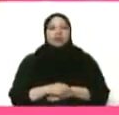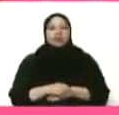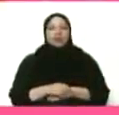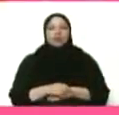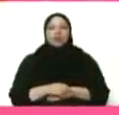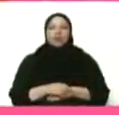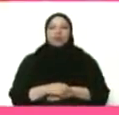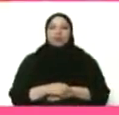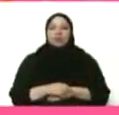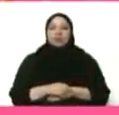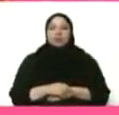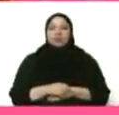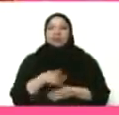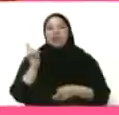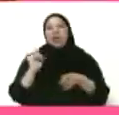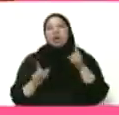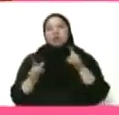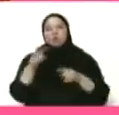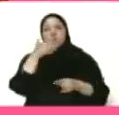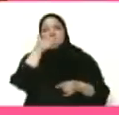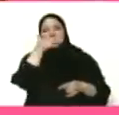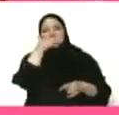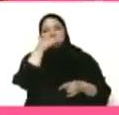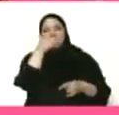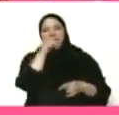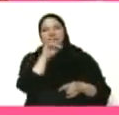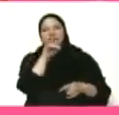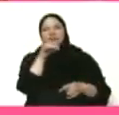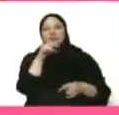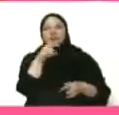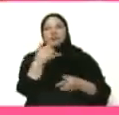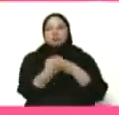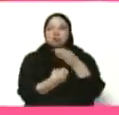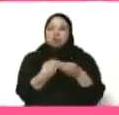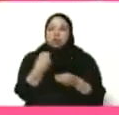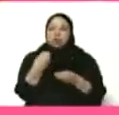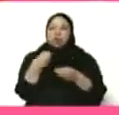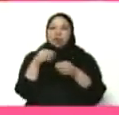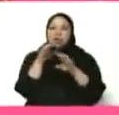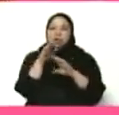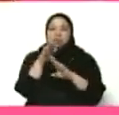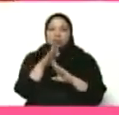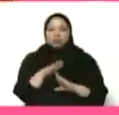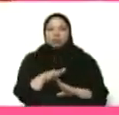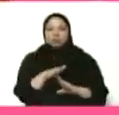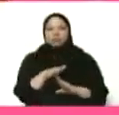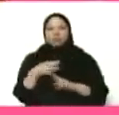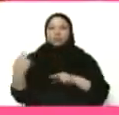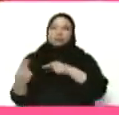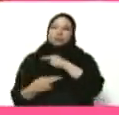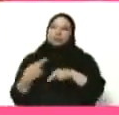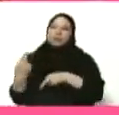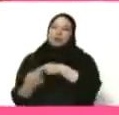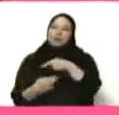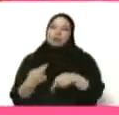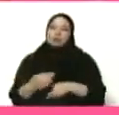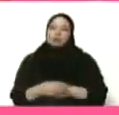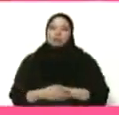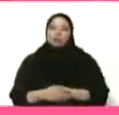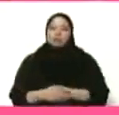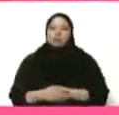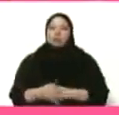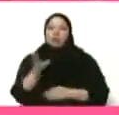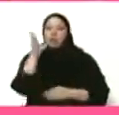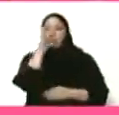pudiera ser un elemento que paralice, pero en una revolución no